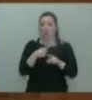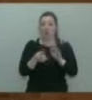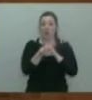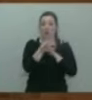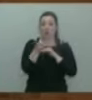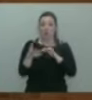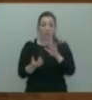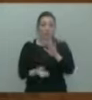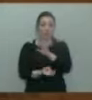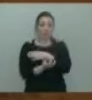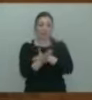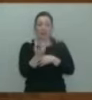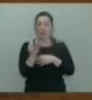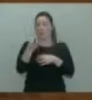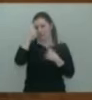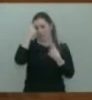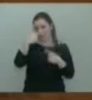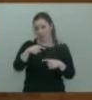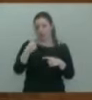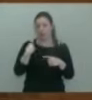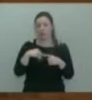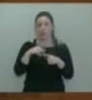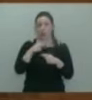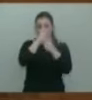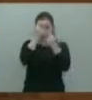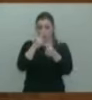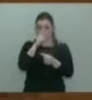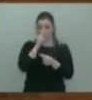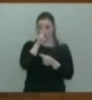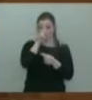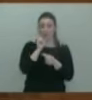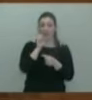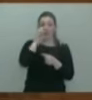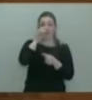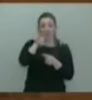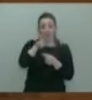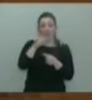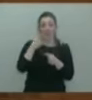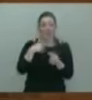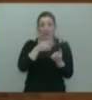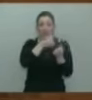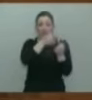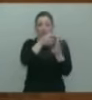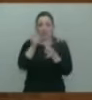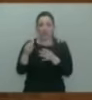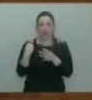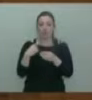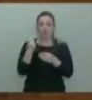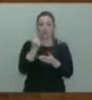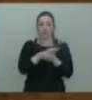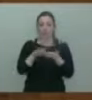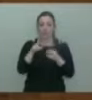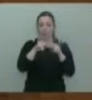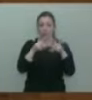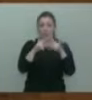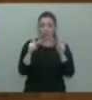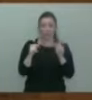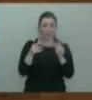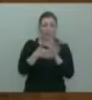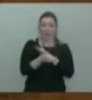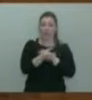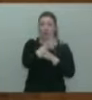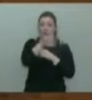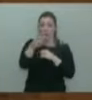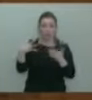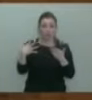que ser conscientes que en el presupuesto del 2013 ya hay la deuda está garantizada con un aval del Principado de Asturias, es decir, toda la deuda que